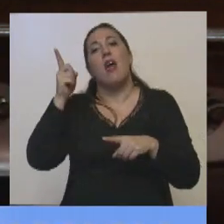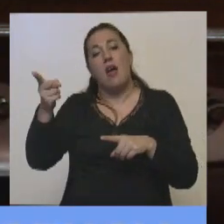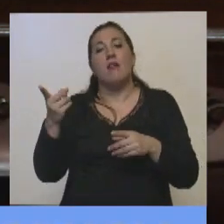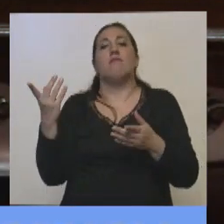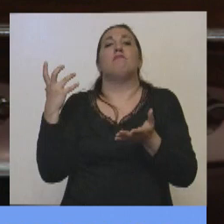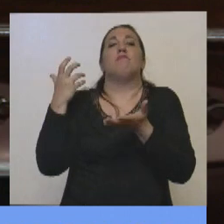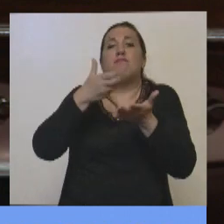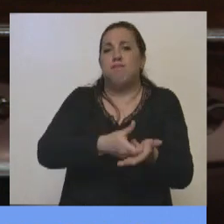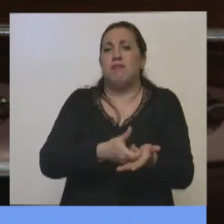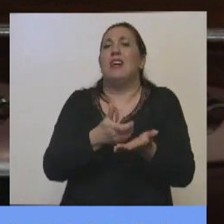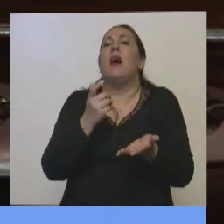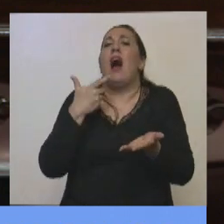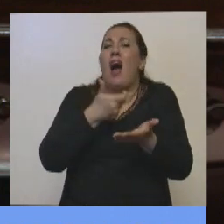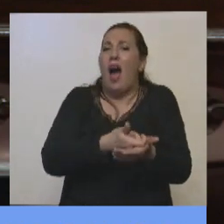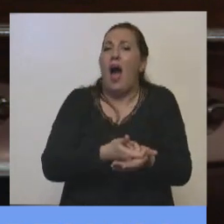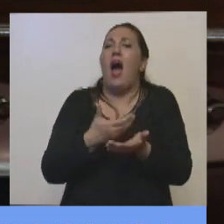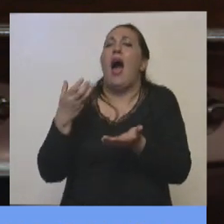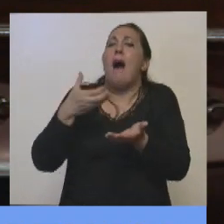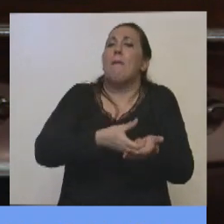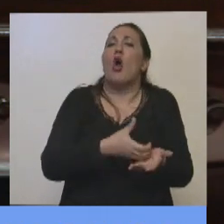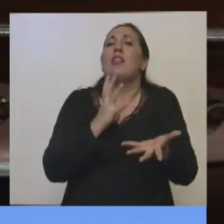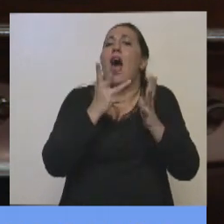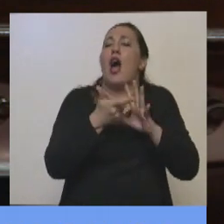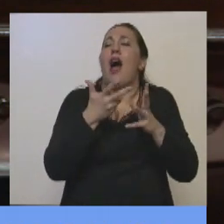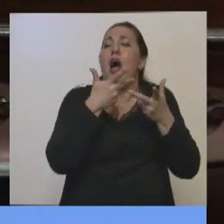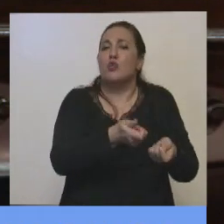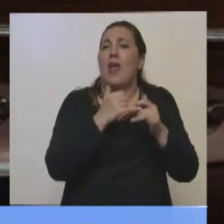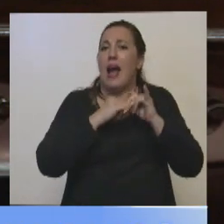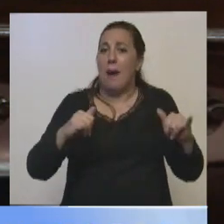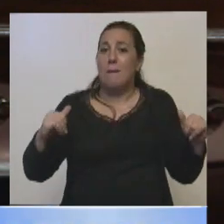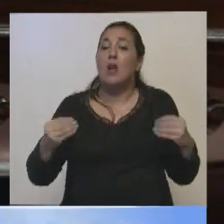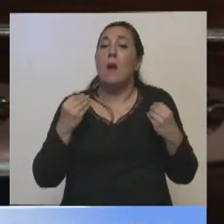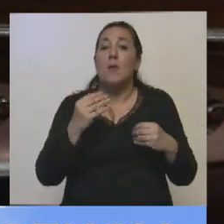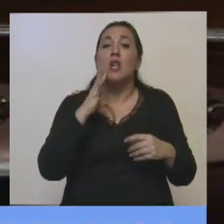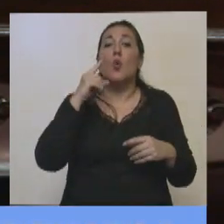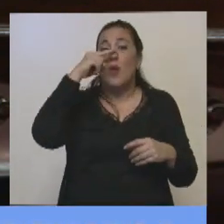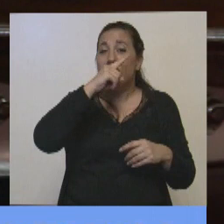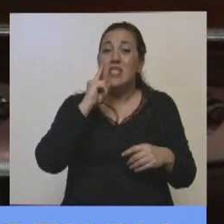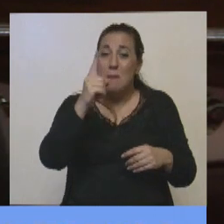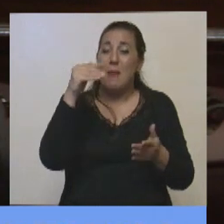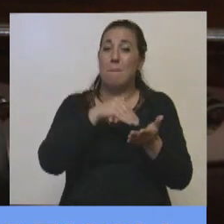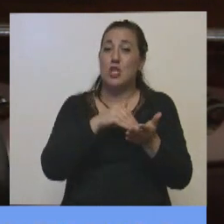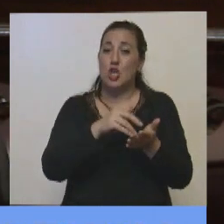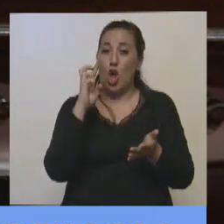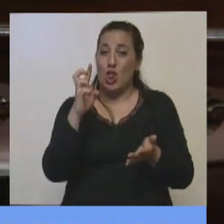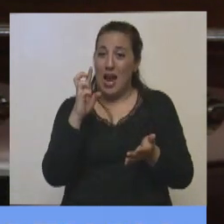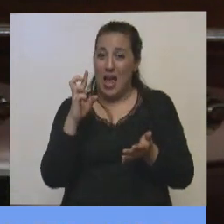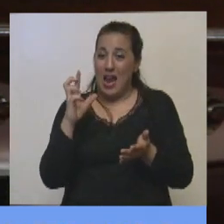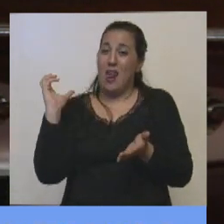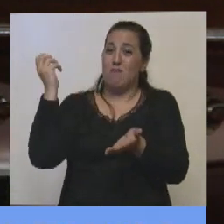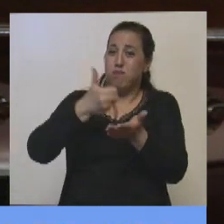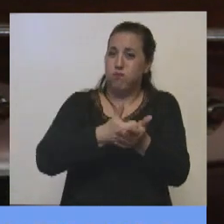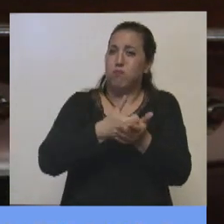de campaña más grande de la historia de la humanidad porque los 57 mil millones de dólares que terminó desembolsando